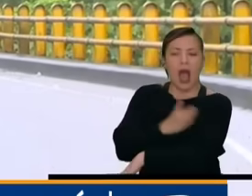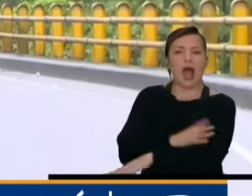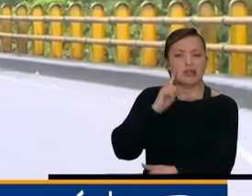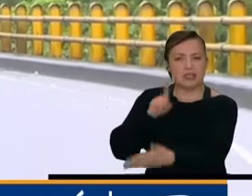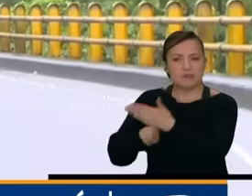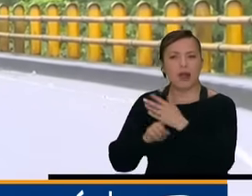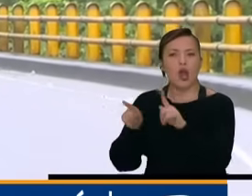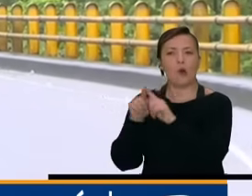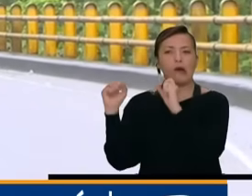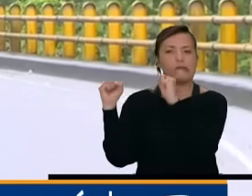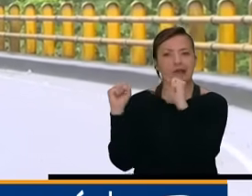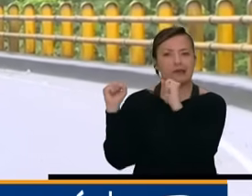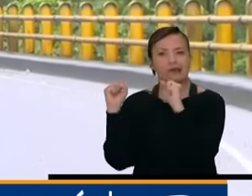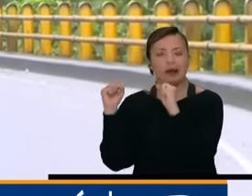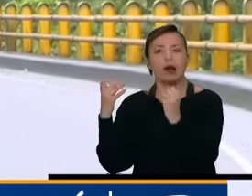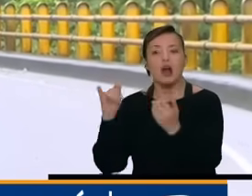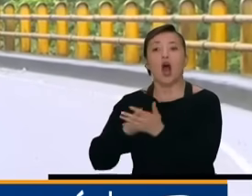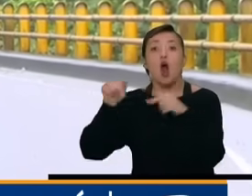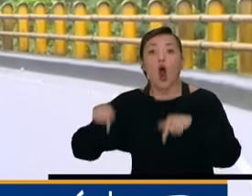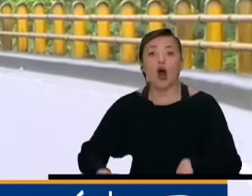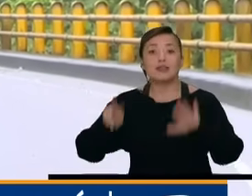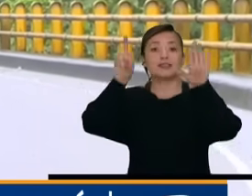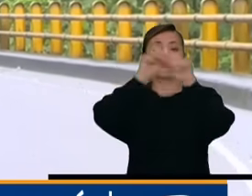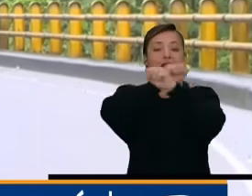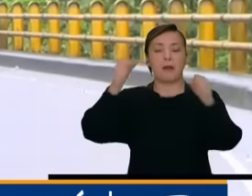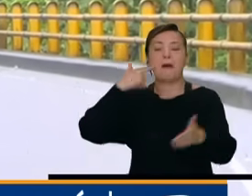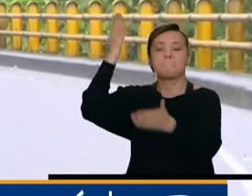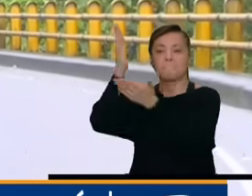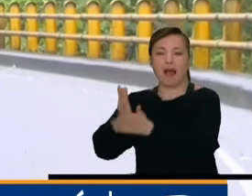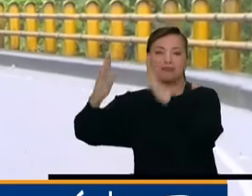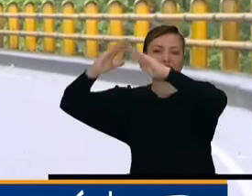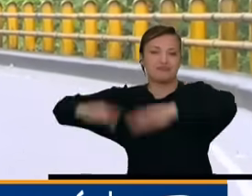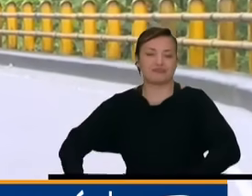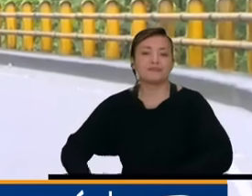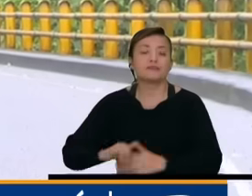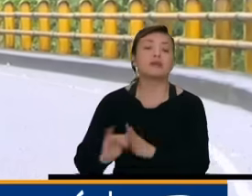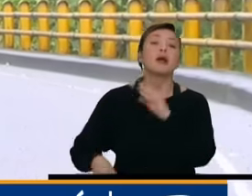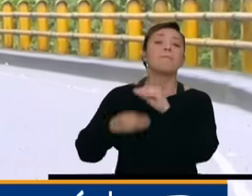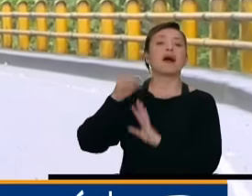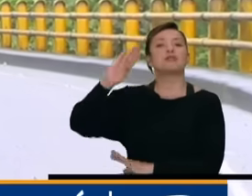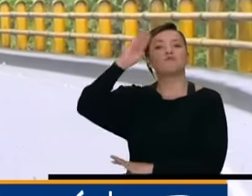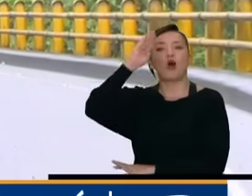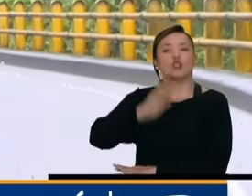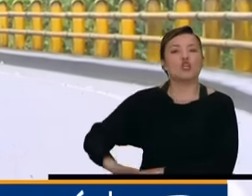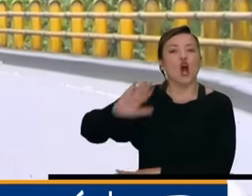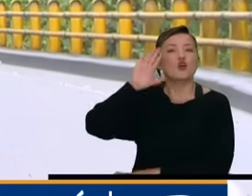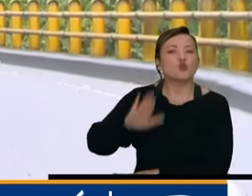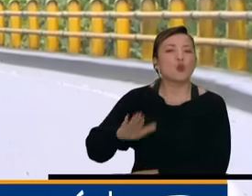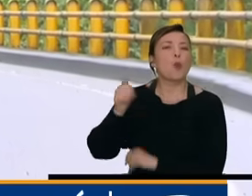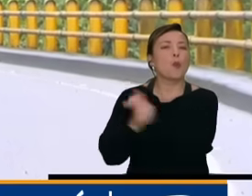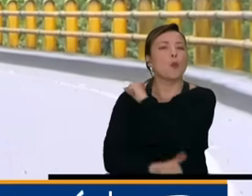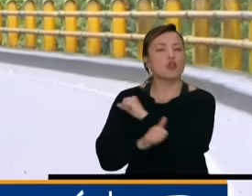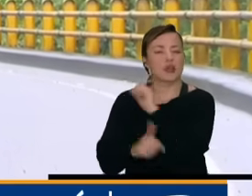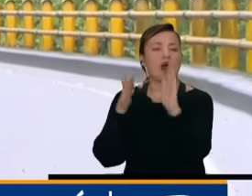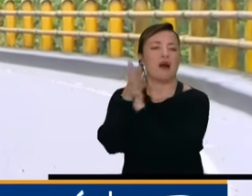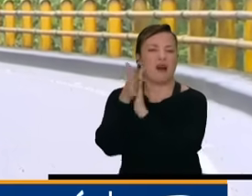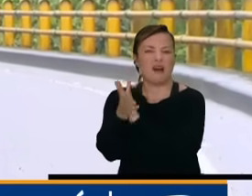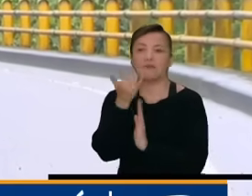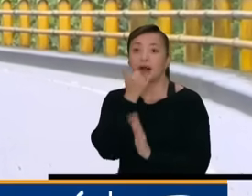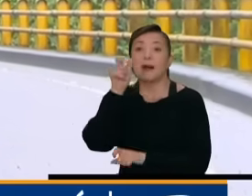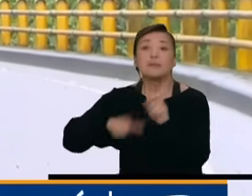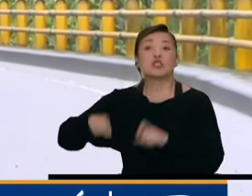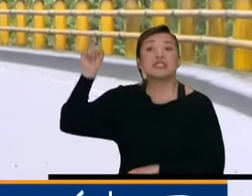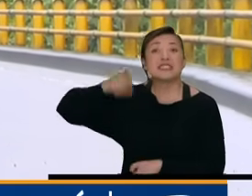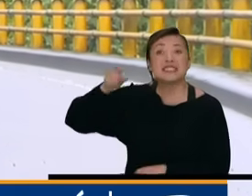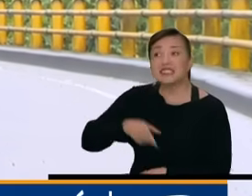y hoy sobre las 7 de la mañana colapsa como ustedes se ven. También la policía del departamento de Boyacá habla sobre esta nueva emergencia para que las personas que buscan